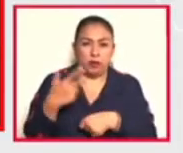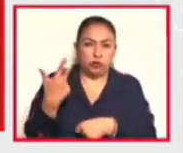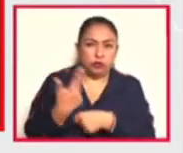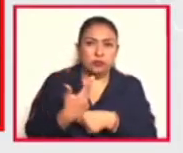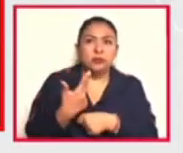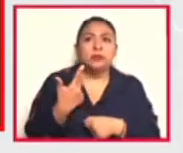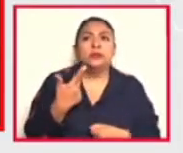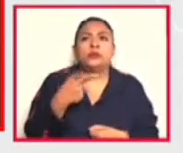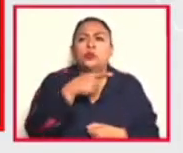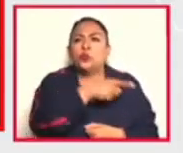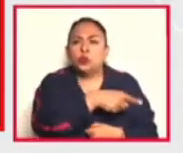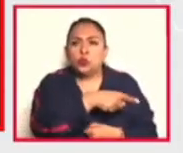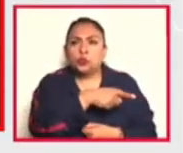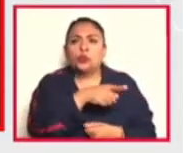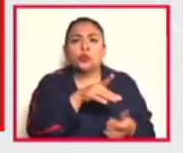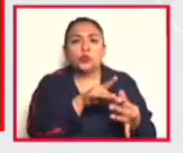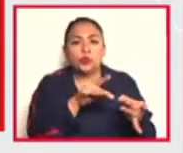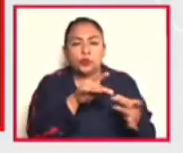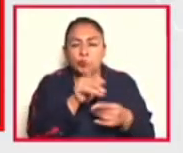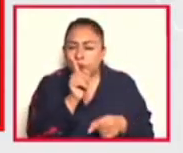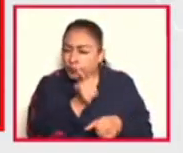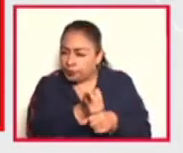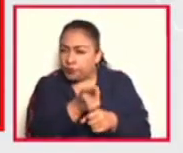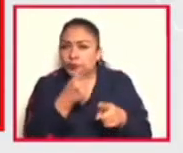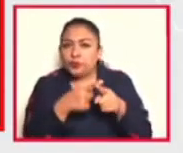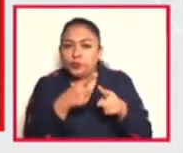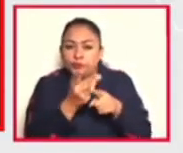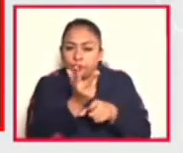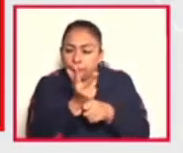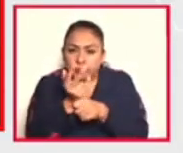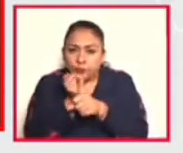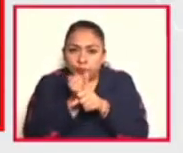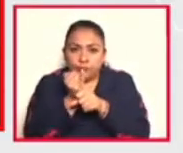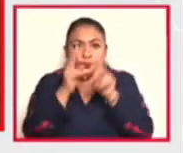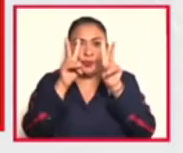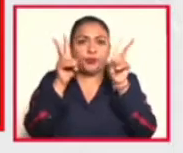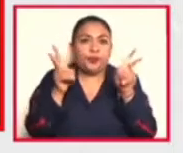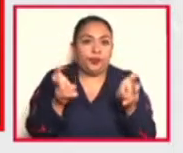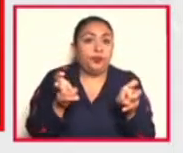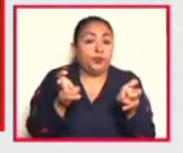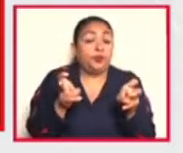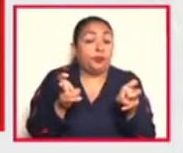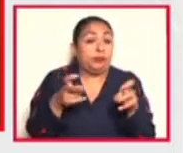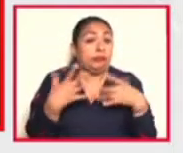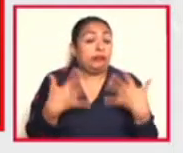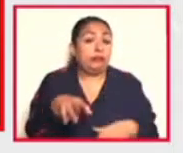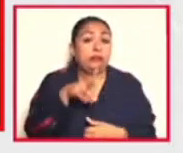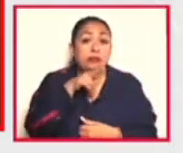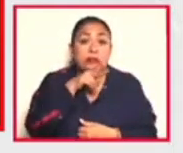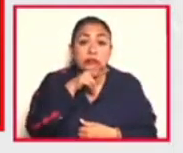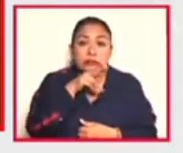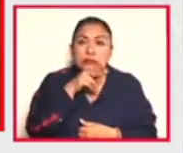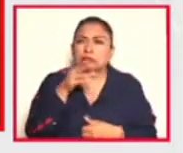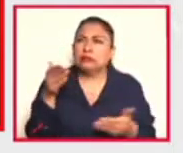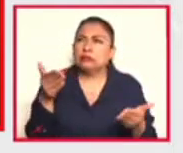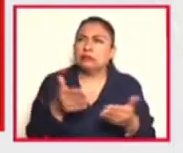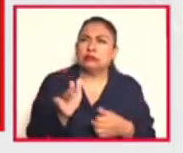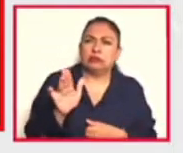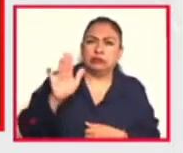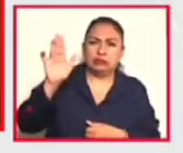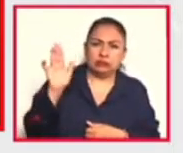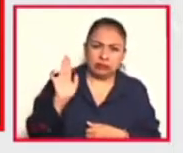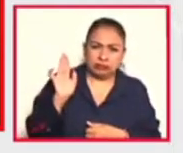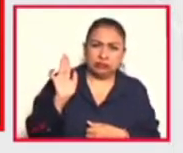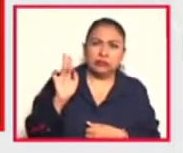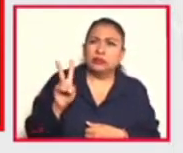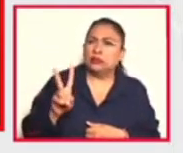puesto el ojo en un documental con un tema muy, muy, muy preocupante que presentamos